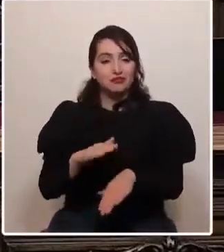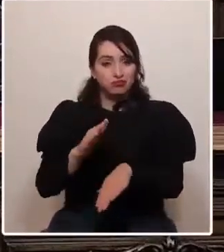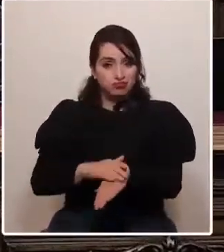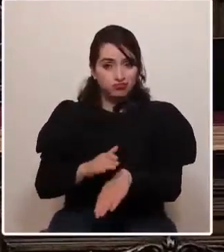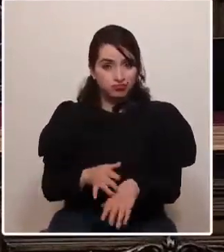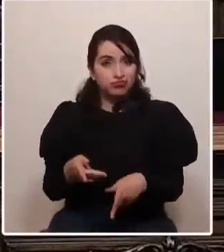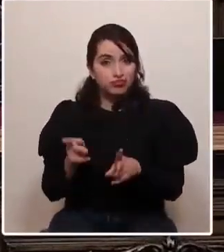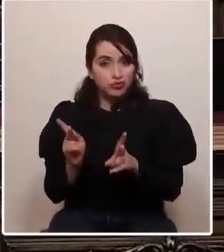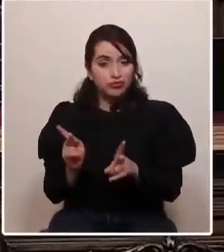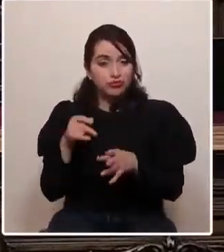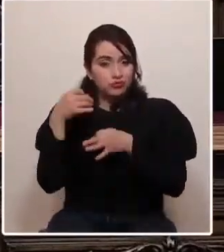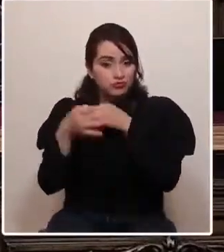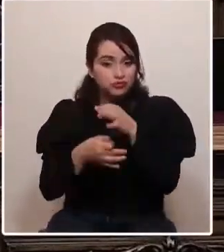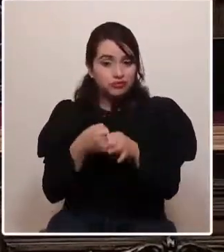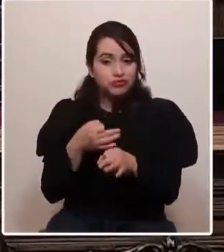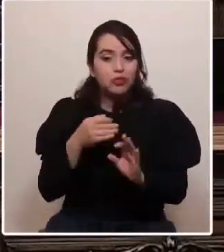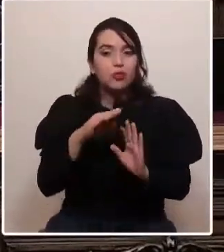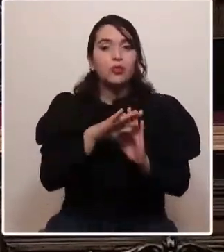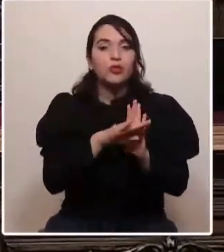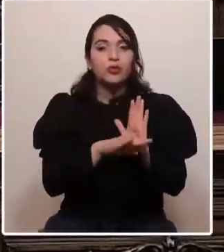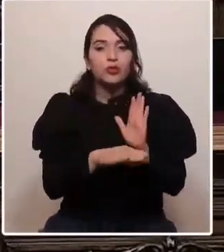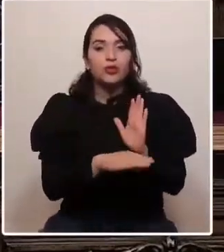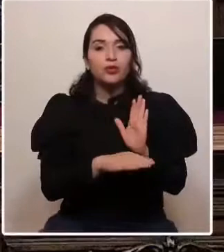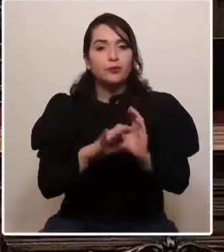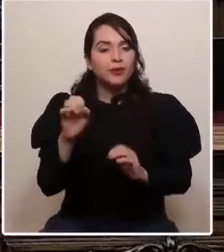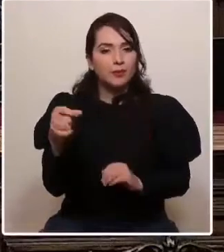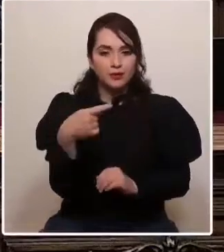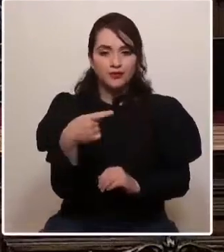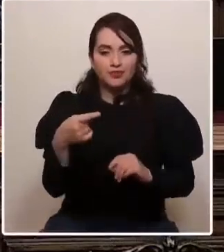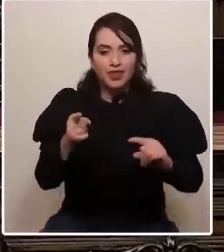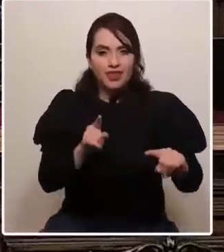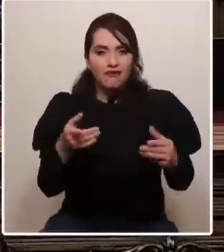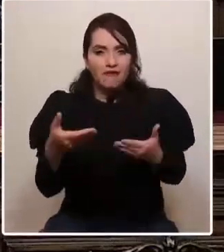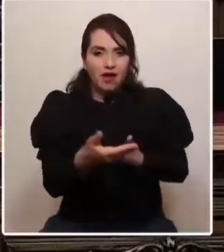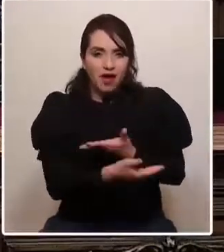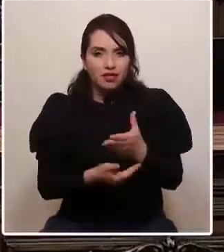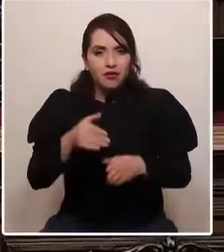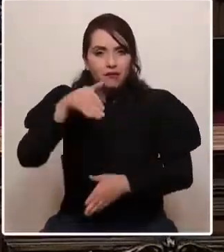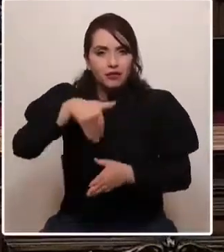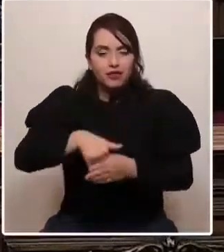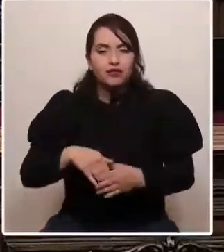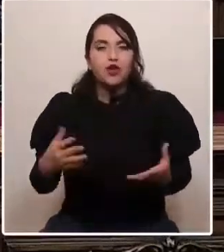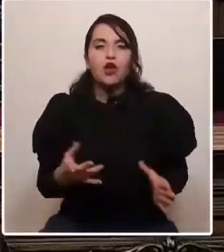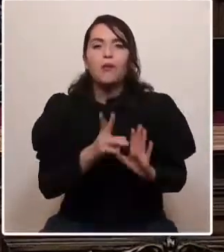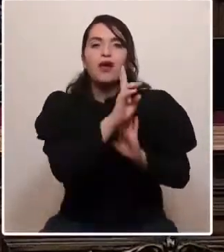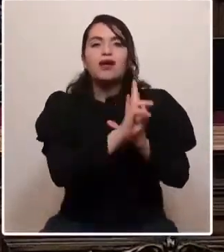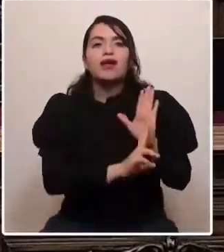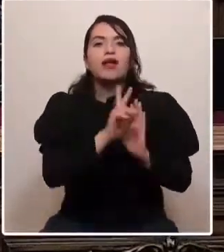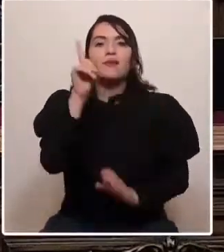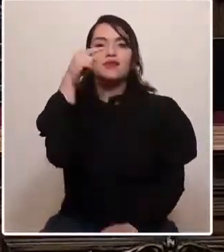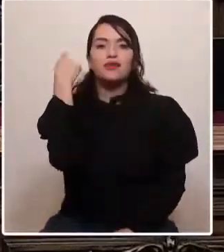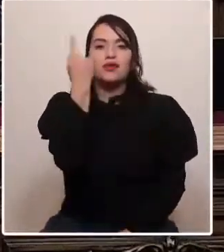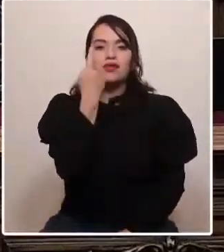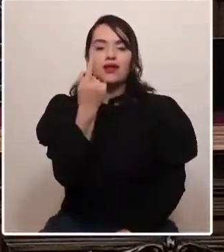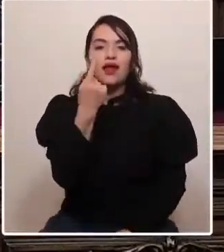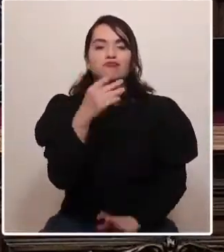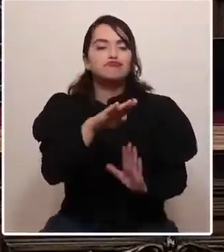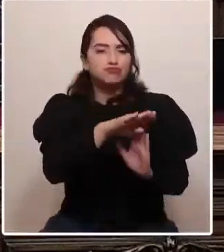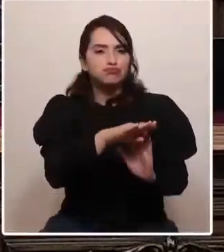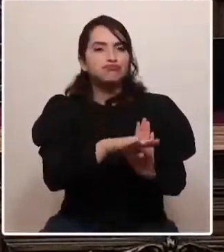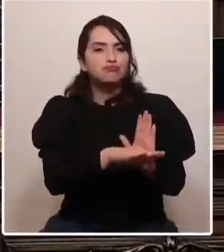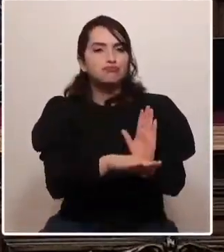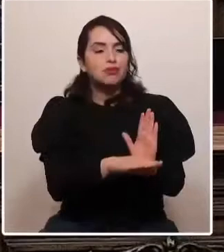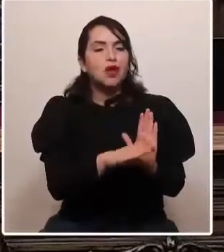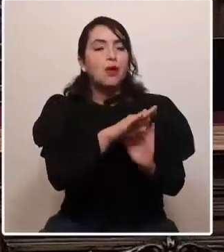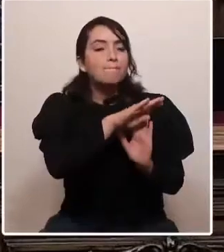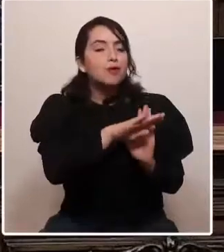quisiera precisar algunos puntos. Primero, el debate y la votación se regirán por lo dispuesto en el reglamento general y las aclaraciones contenidas en el protocolo